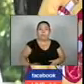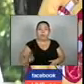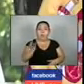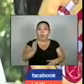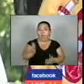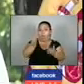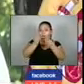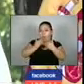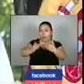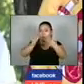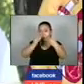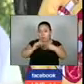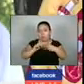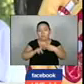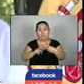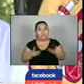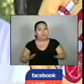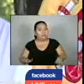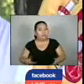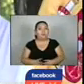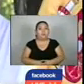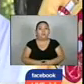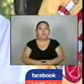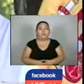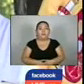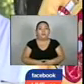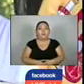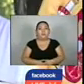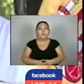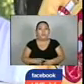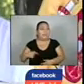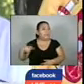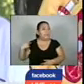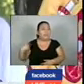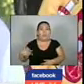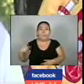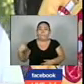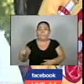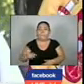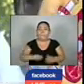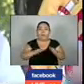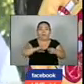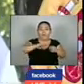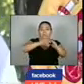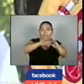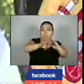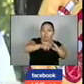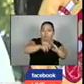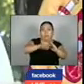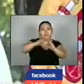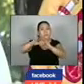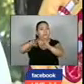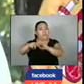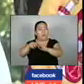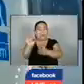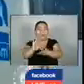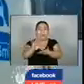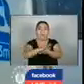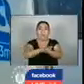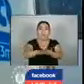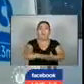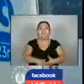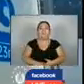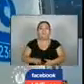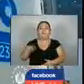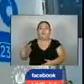calidad, la cual no va a faltar agua ni en cantidad ni en calidad. Se